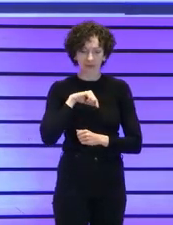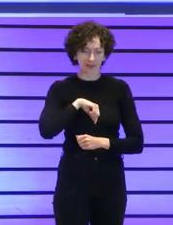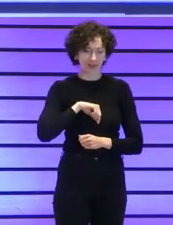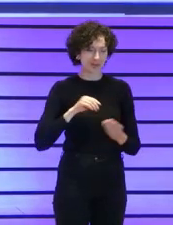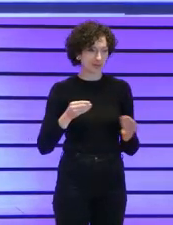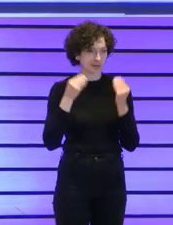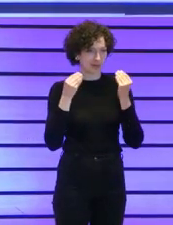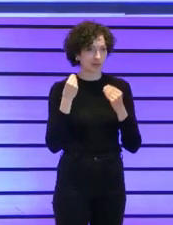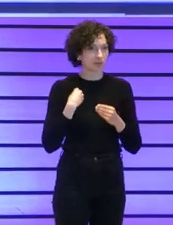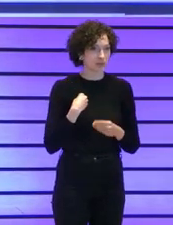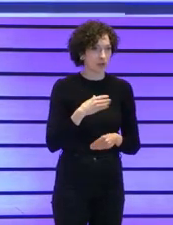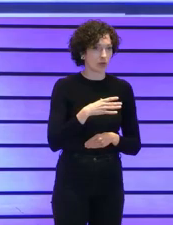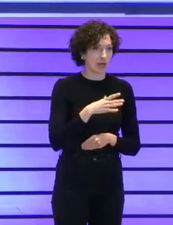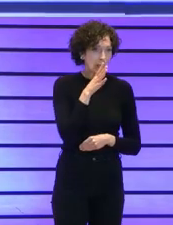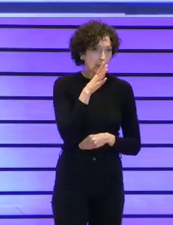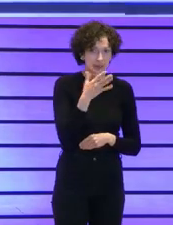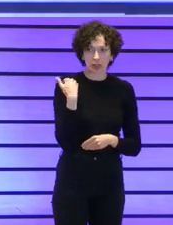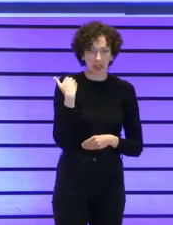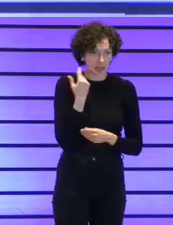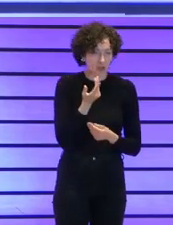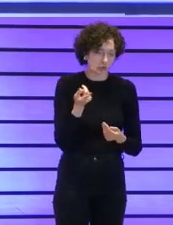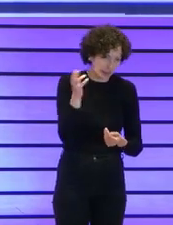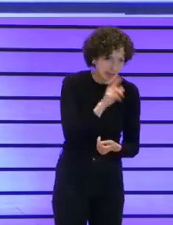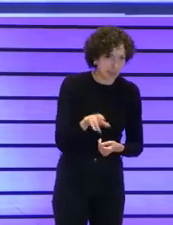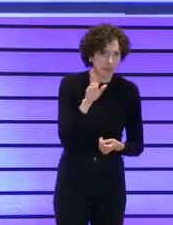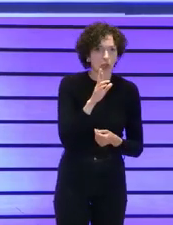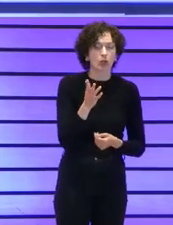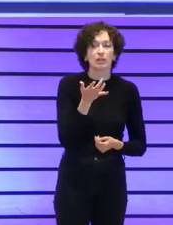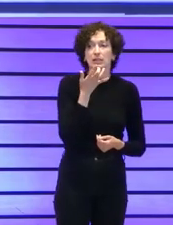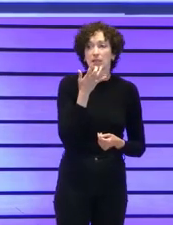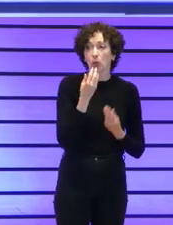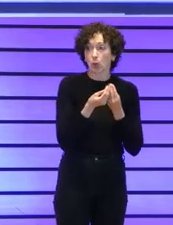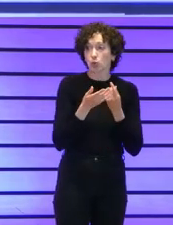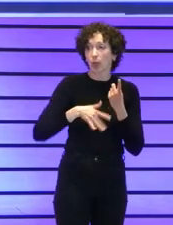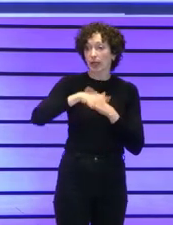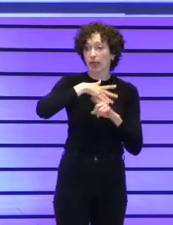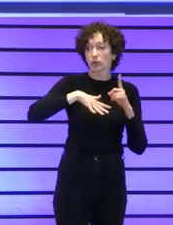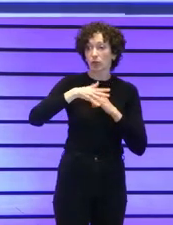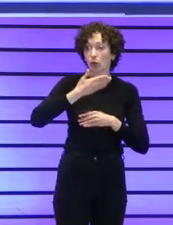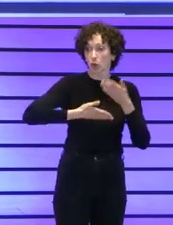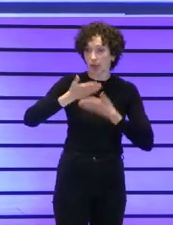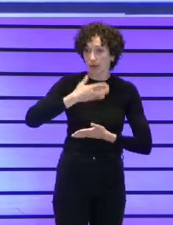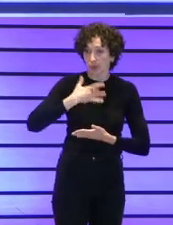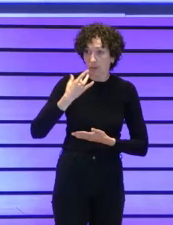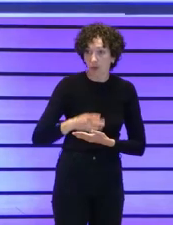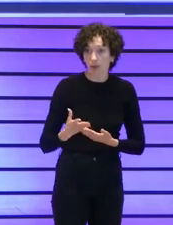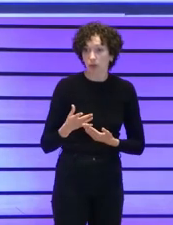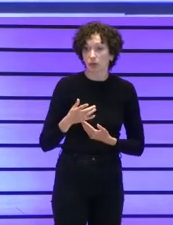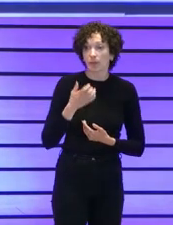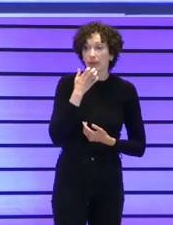al argumento de antes, ¿no? Y oye, si podemos colaborar con nuestro entorno, los